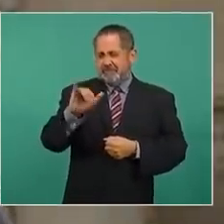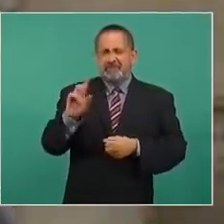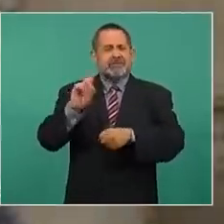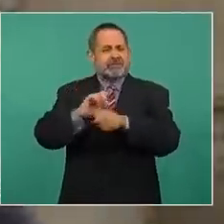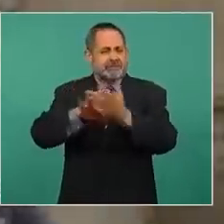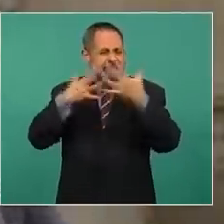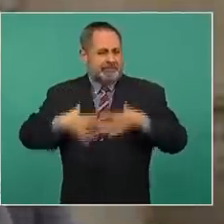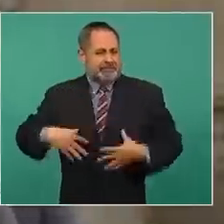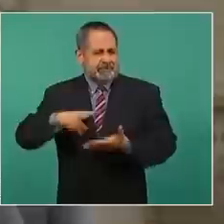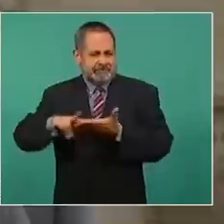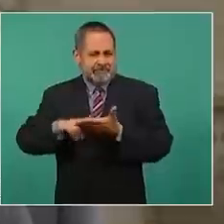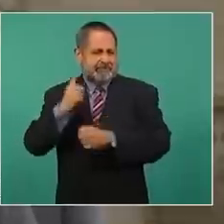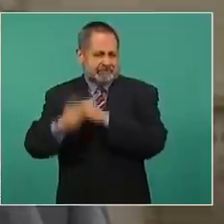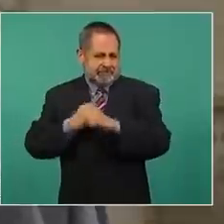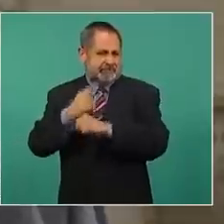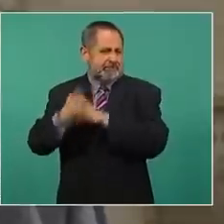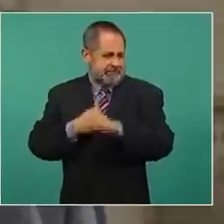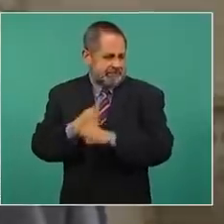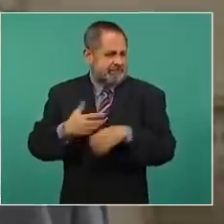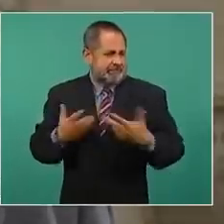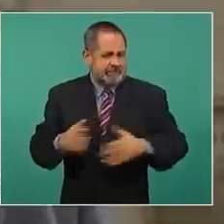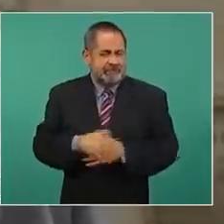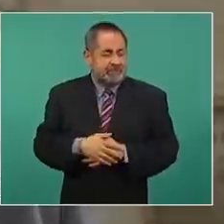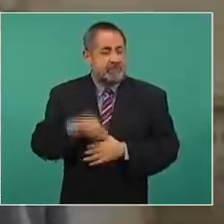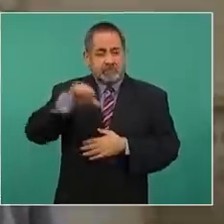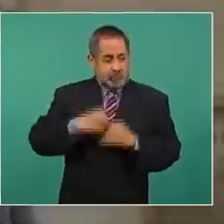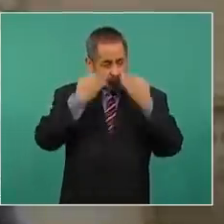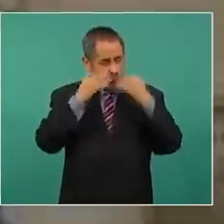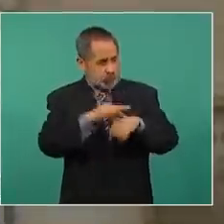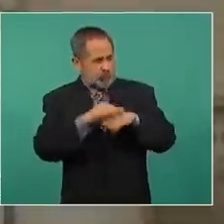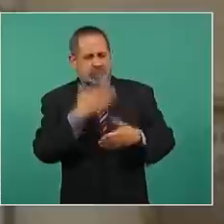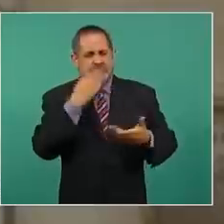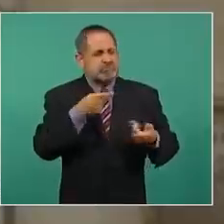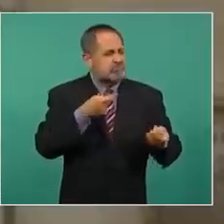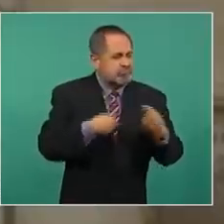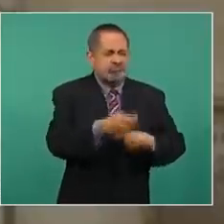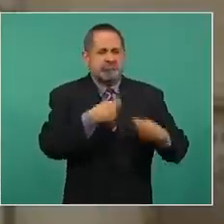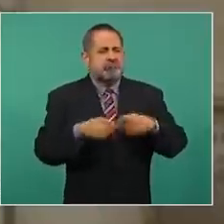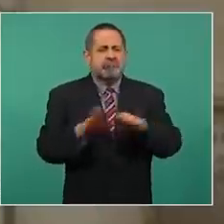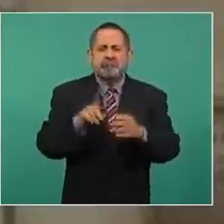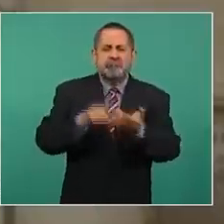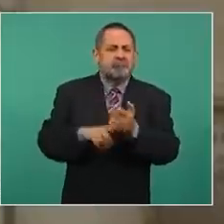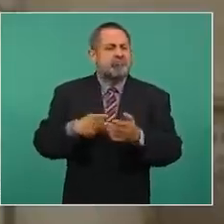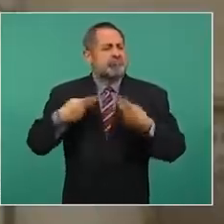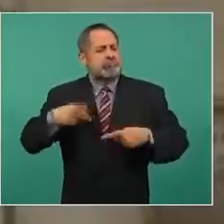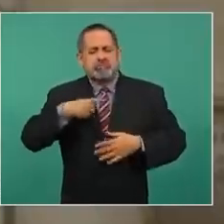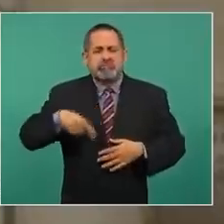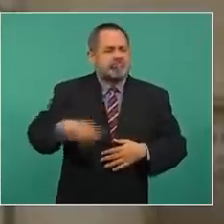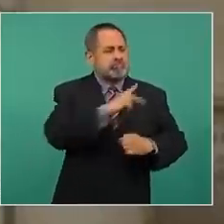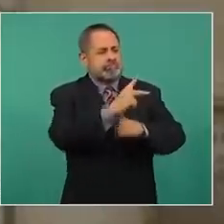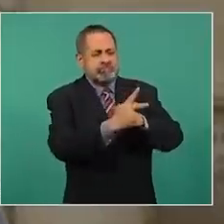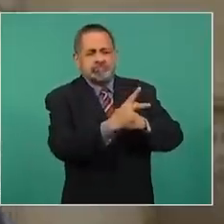día de hoy es una placer ser Testigo Del sólido intercambio entre nuestros pueblos y entre nuestras